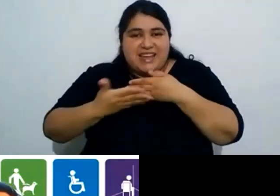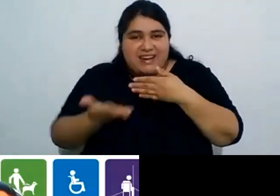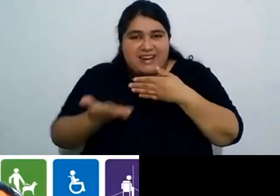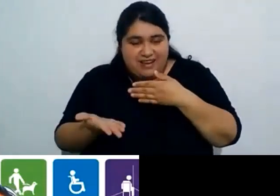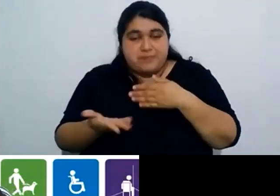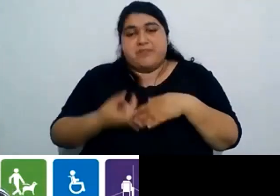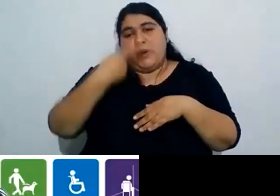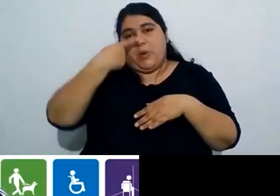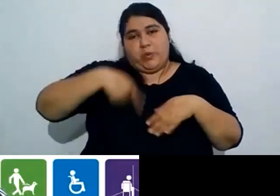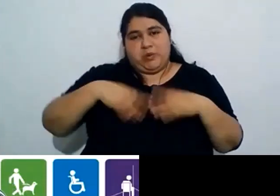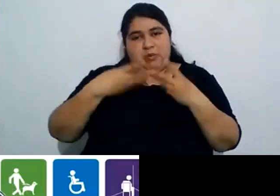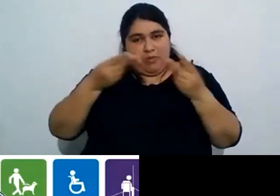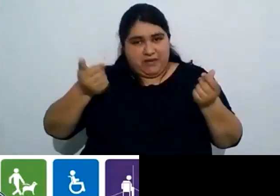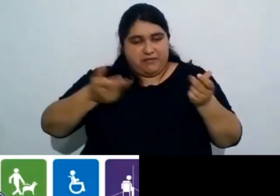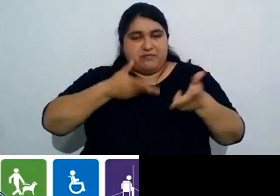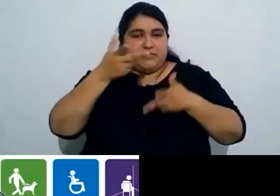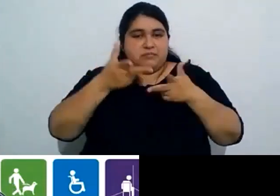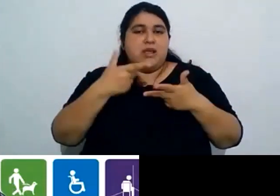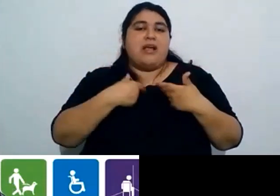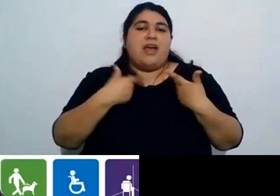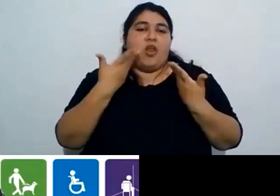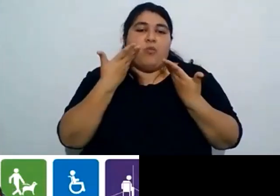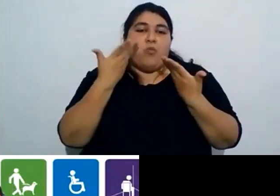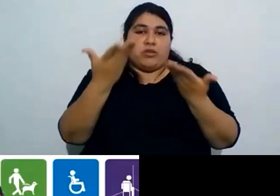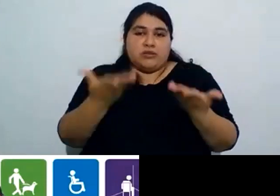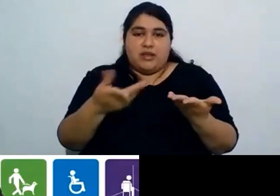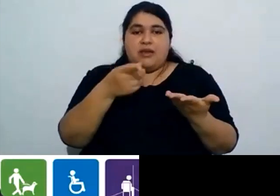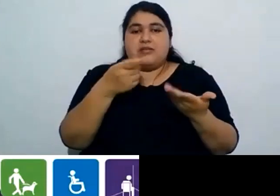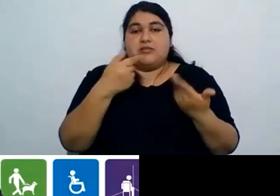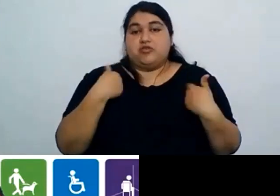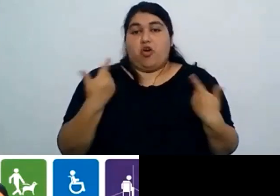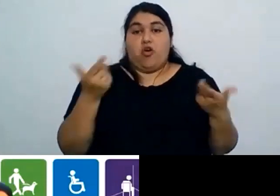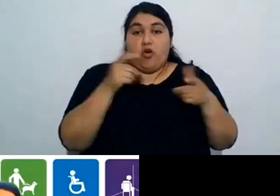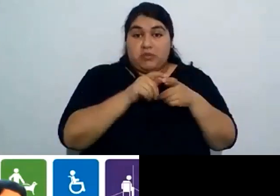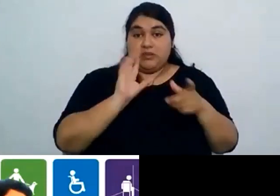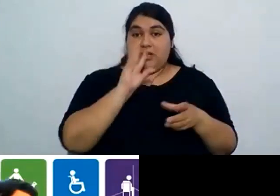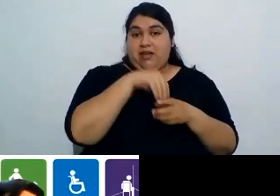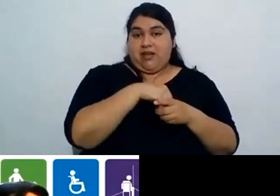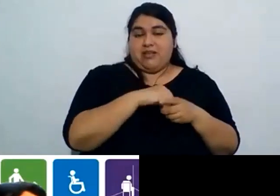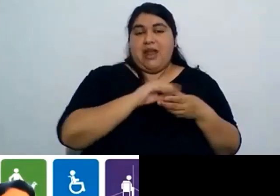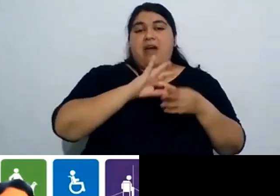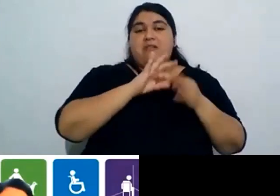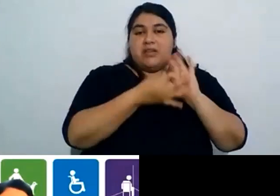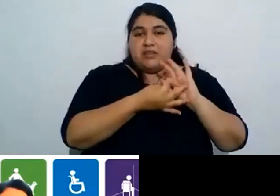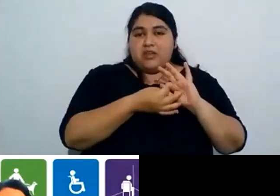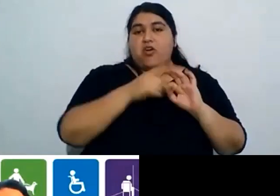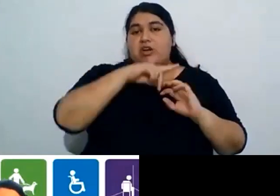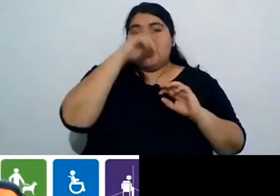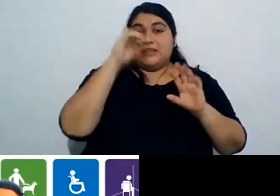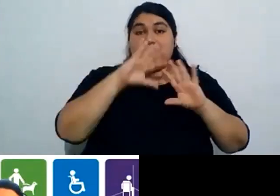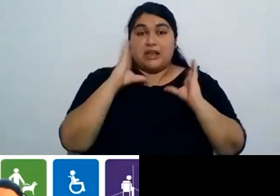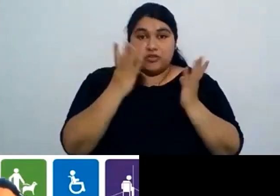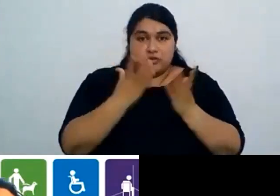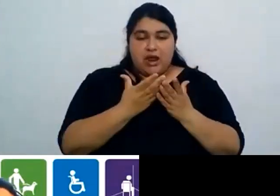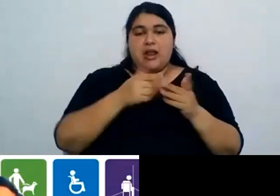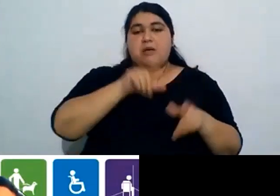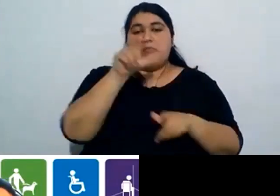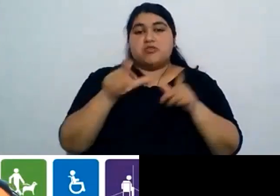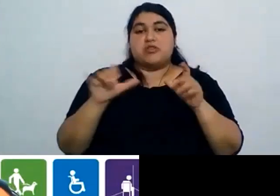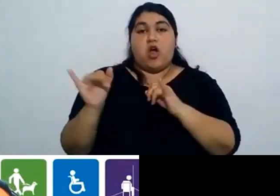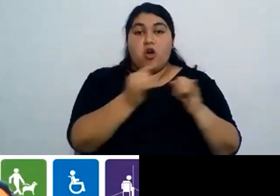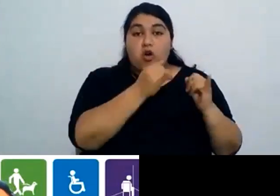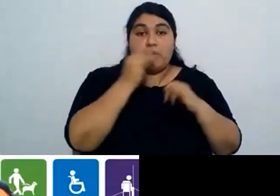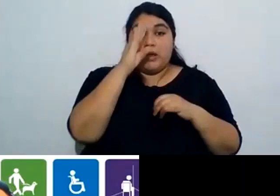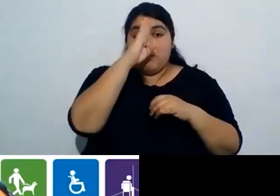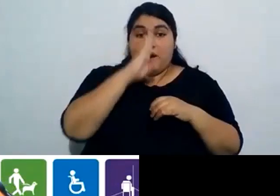para cerrar, mencionar que ahora estoy en el Comité de Accesibilidad de la Federación Internacional de Jóvenes Hipoacúsicos, de